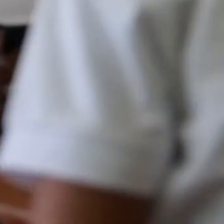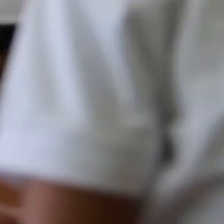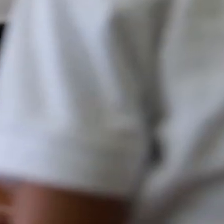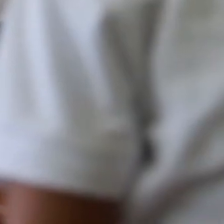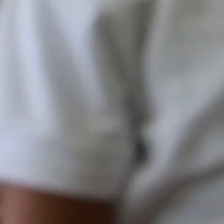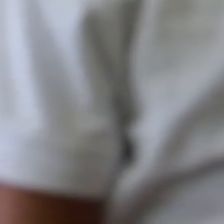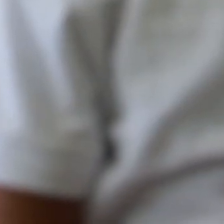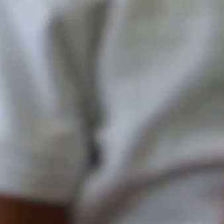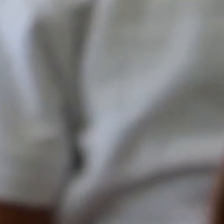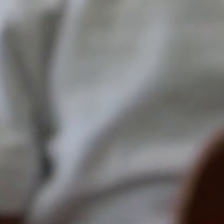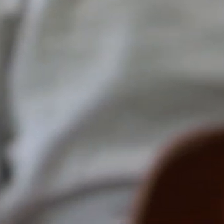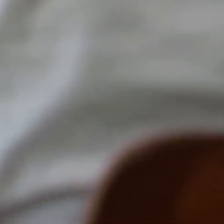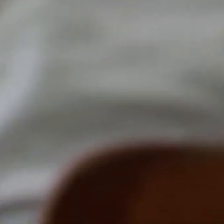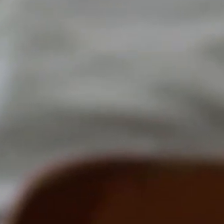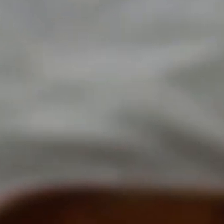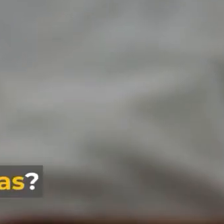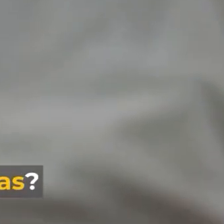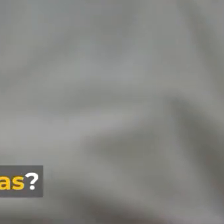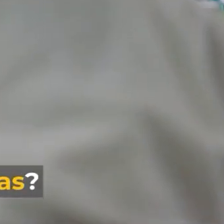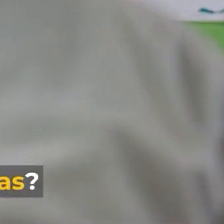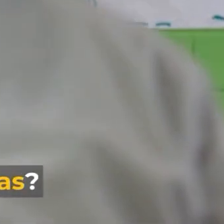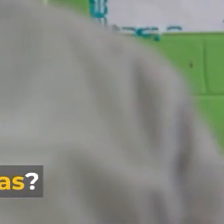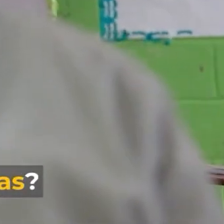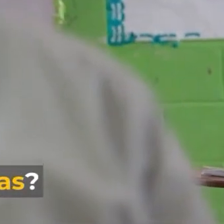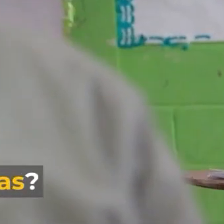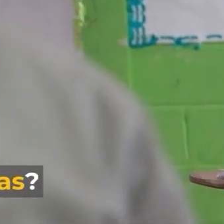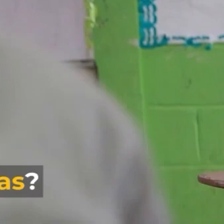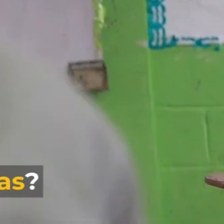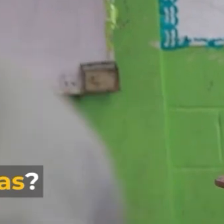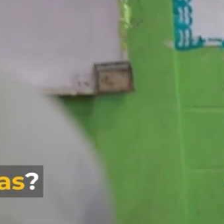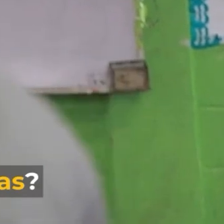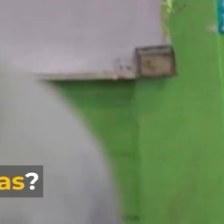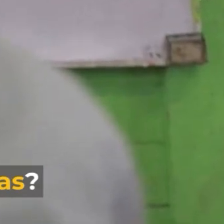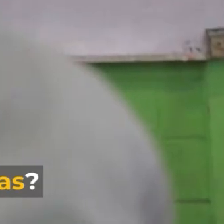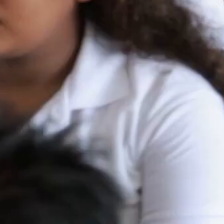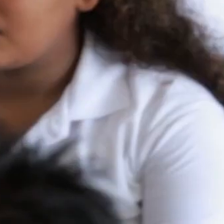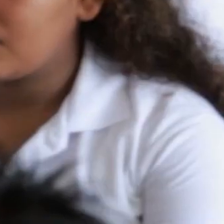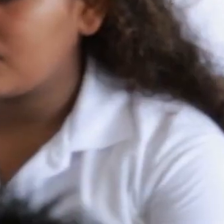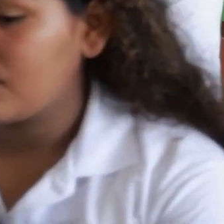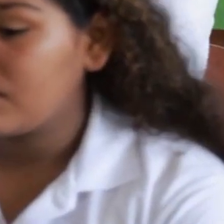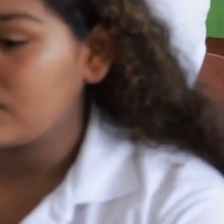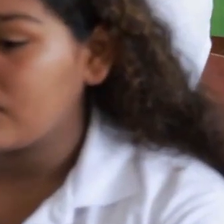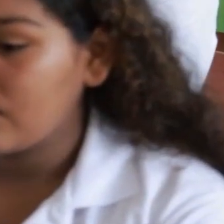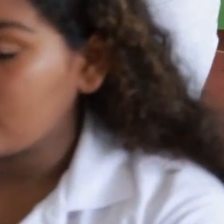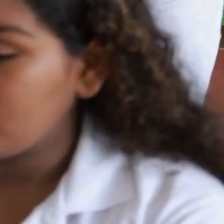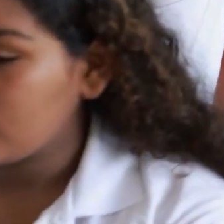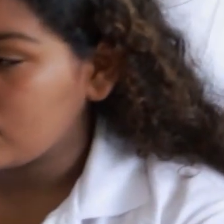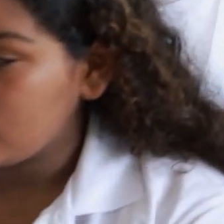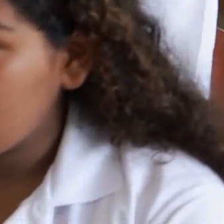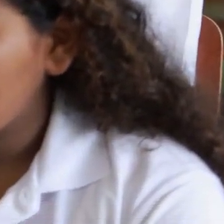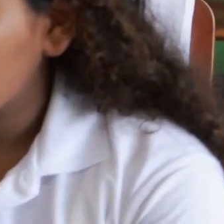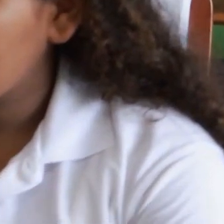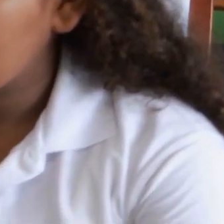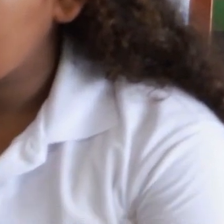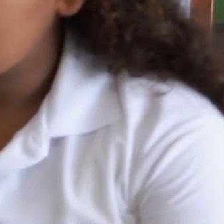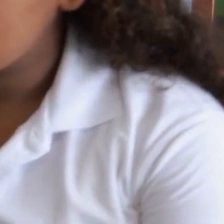externa. Muy bien. ¿Y vos, Laura, cómo hiciste tu plan de respuesta familiar multiamenaza? Yo lo trabajé con toda mi familia y